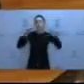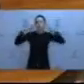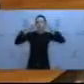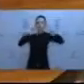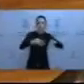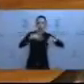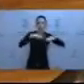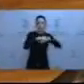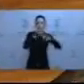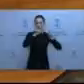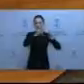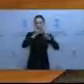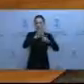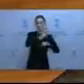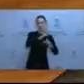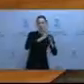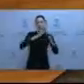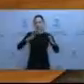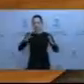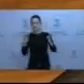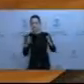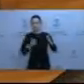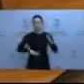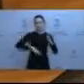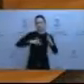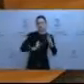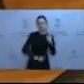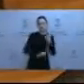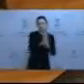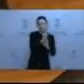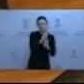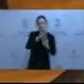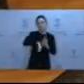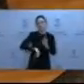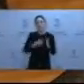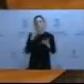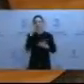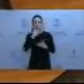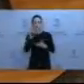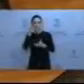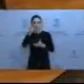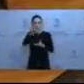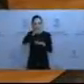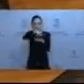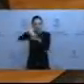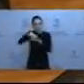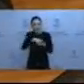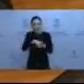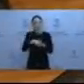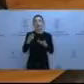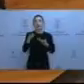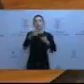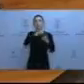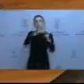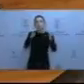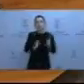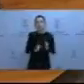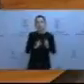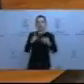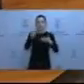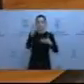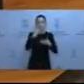educativa de cero a tres años, mantener el número de escuelas rurales, revisar el mapa escolar con diálogo y con